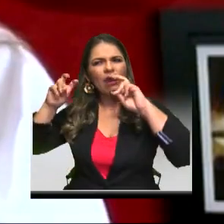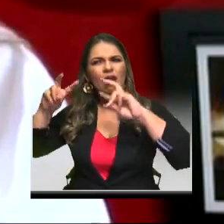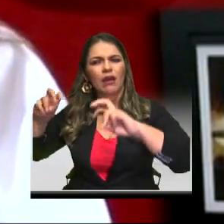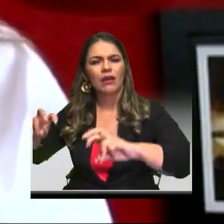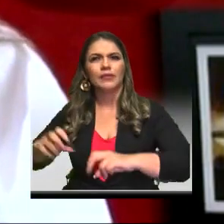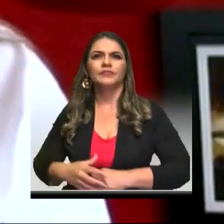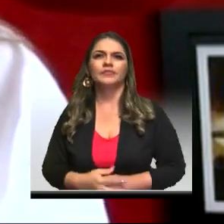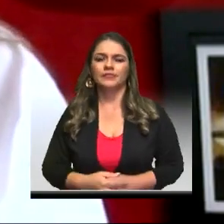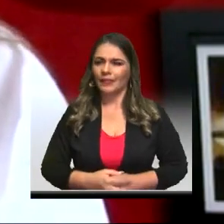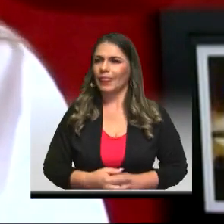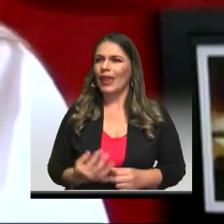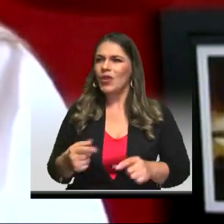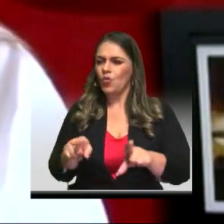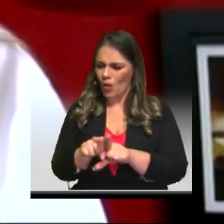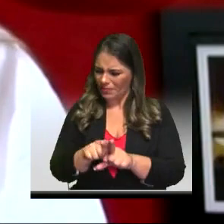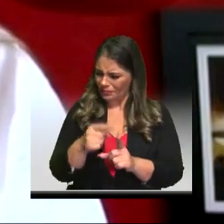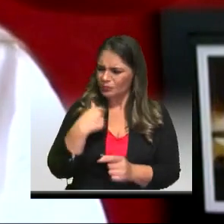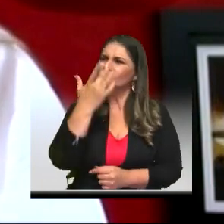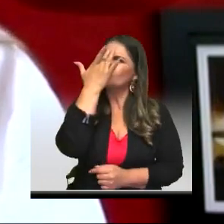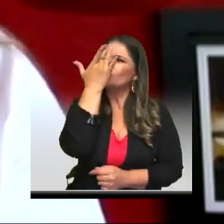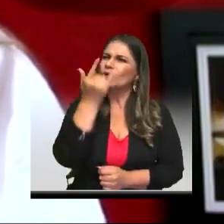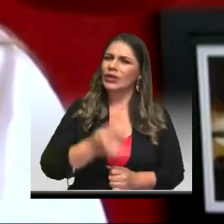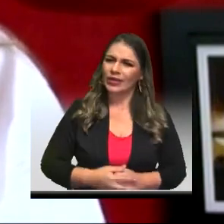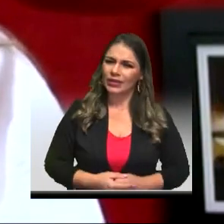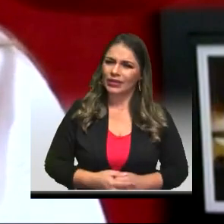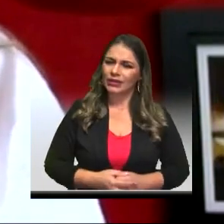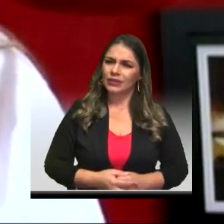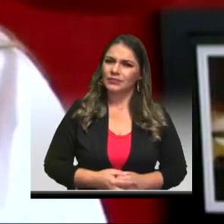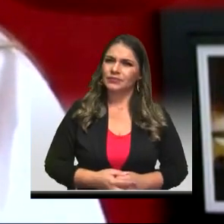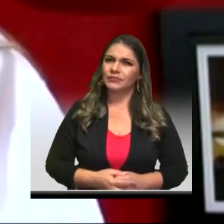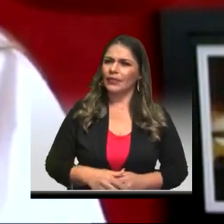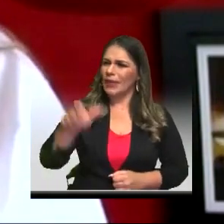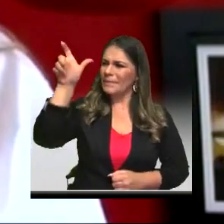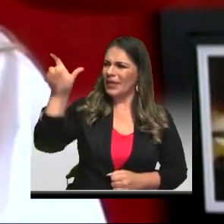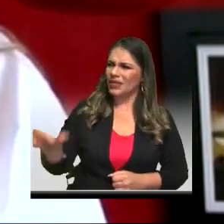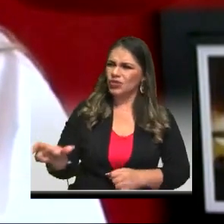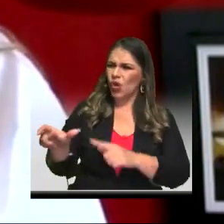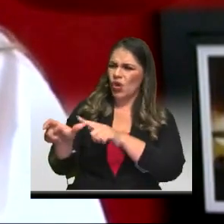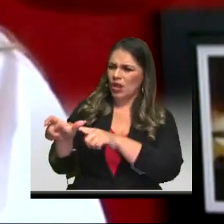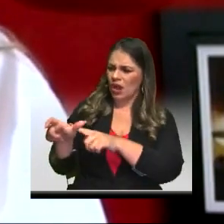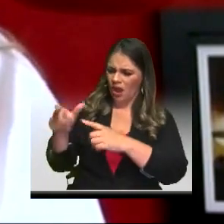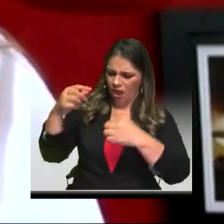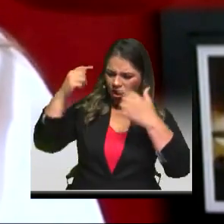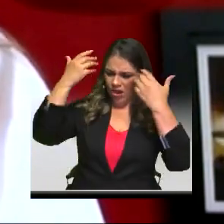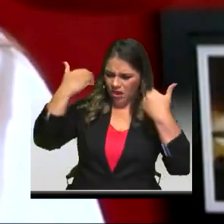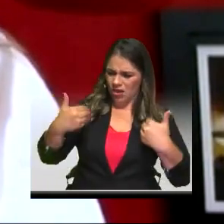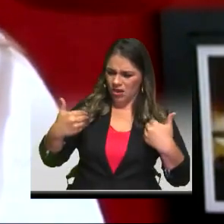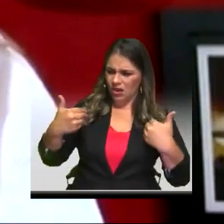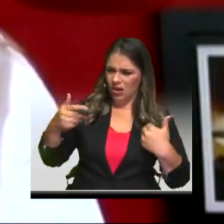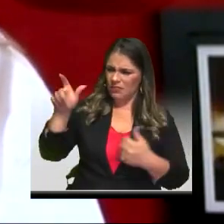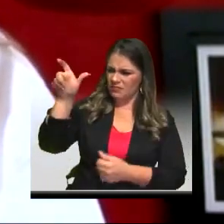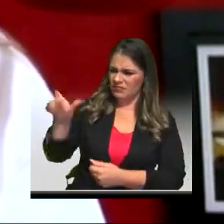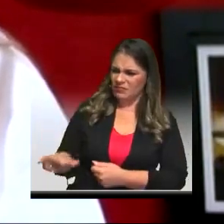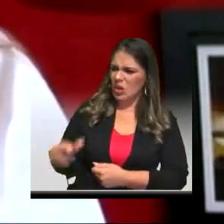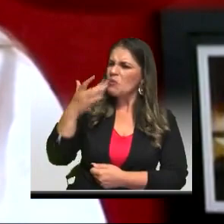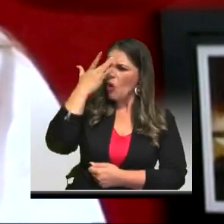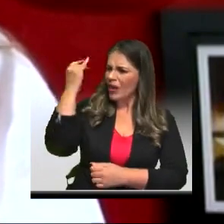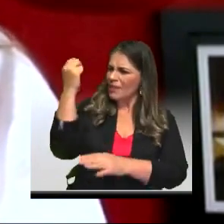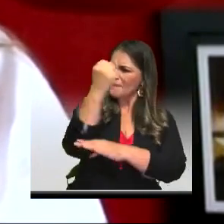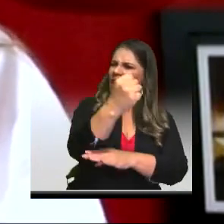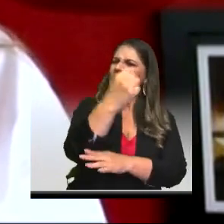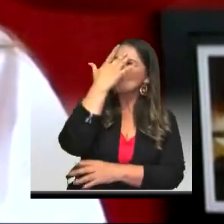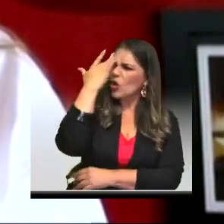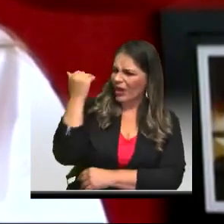Fue un ¿por qué? O sea, ¿qué tiene que pasar por la mente de una persona para hacer eso? ¿No? O